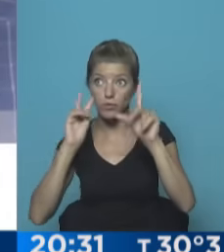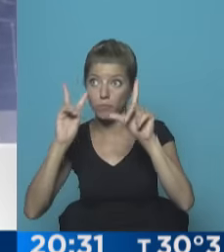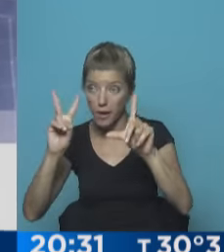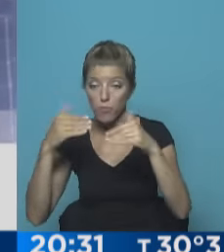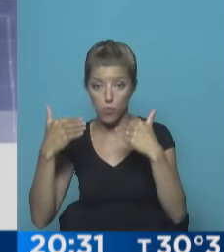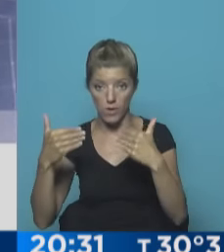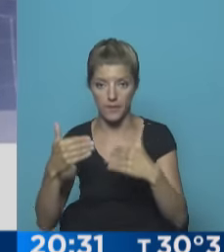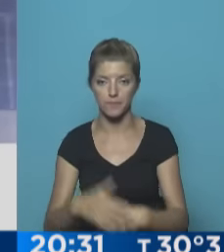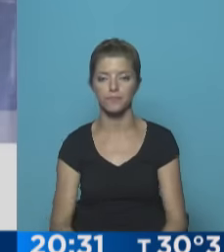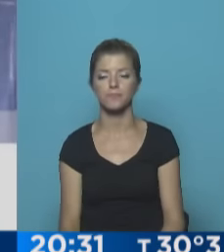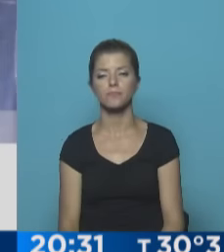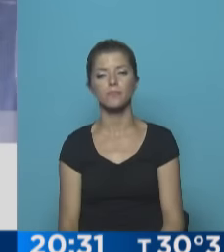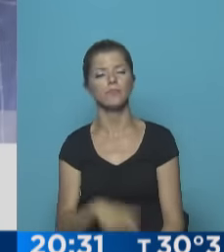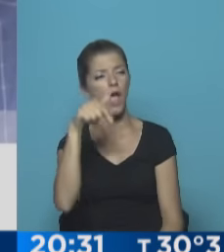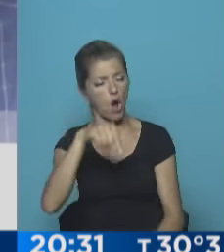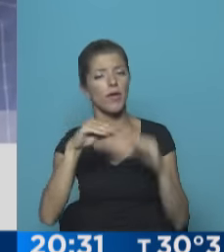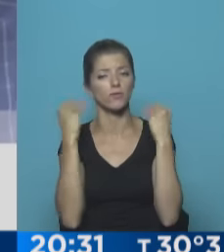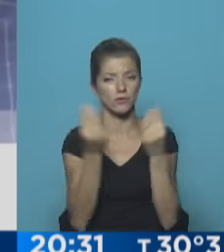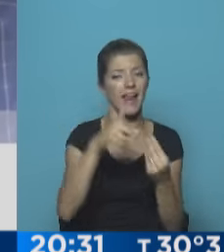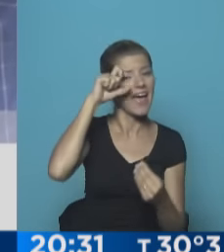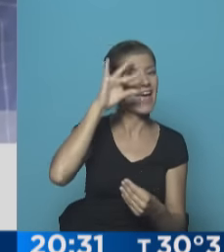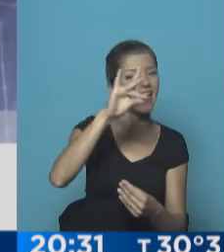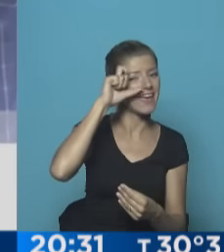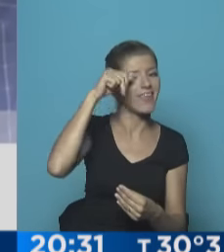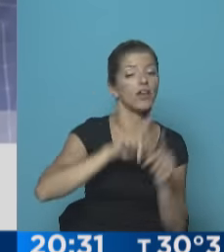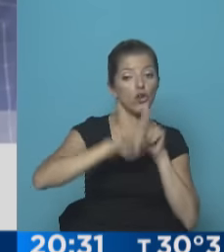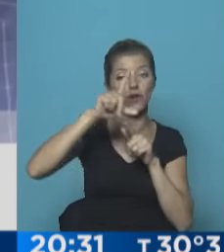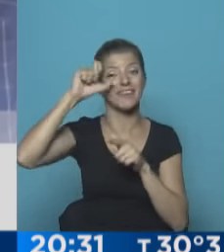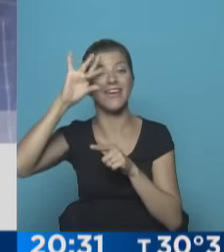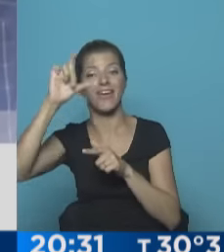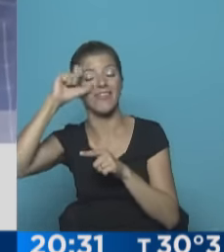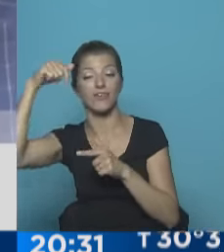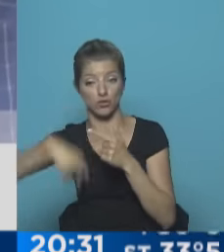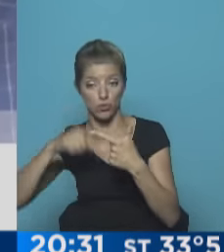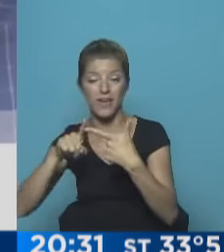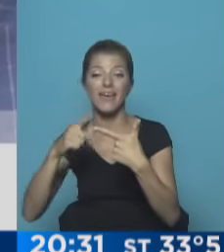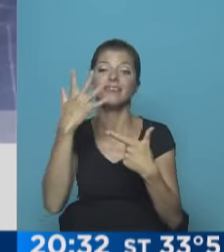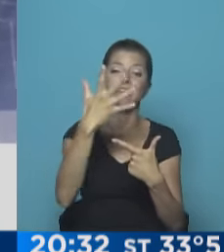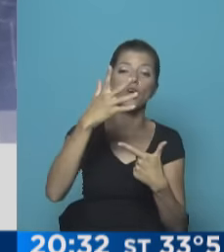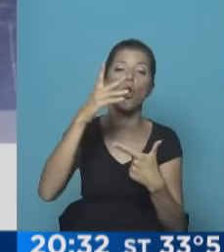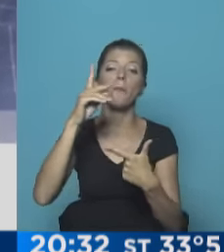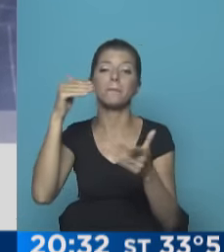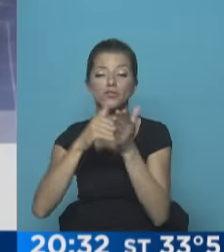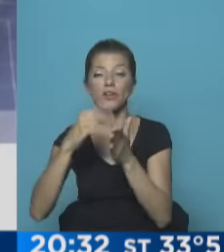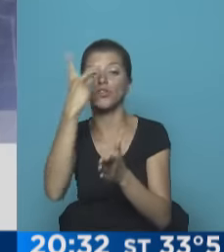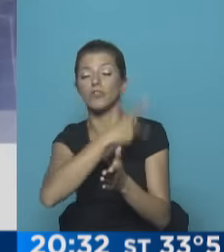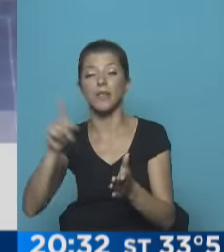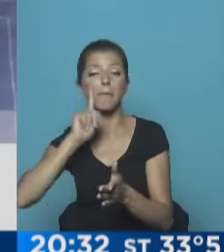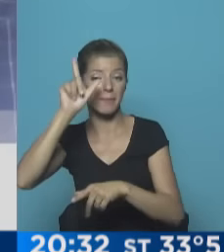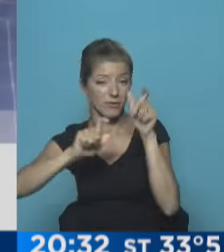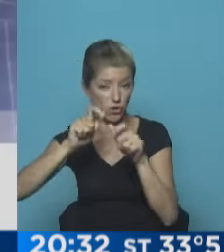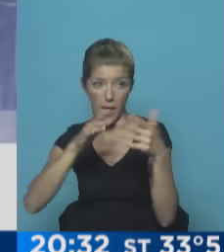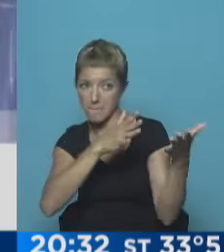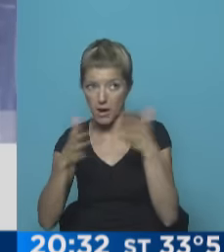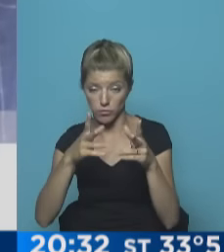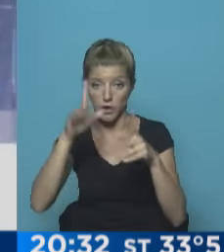tiene que ser. En total, tanto Edenor como Edesur suman un total de unos 5.200.000 usuarios y estamos